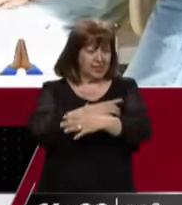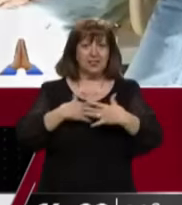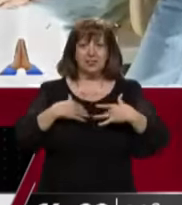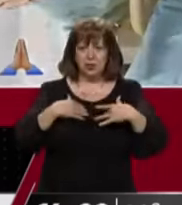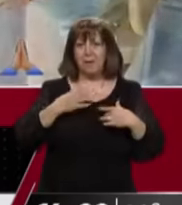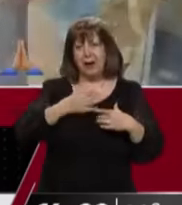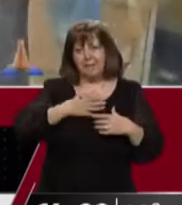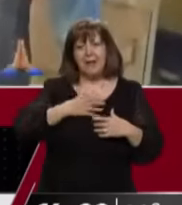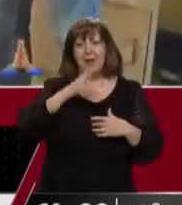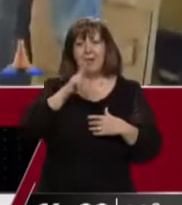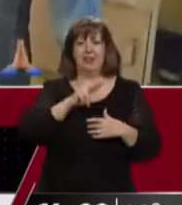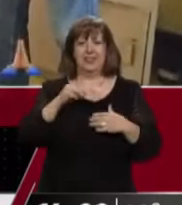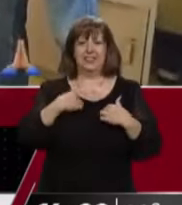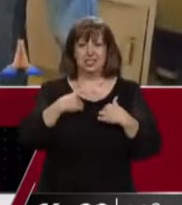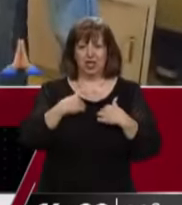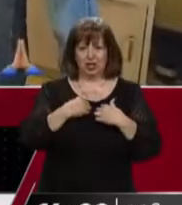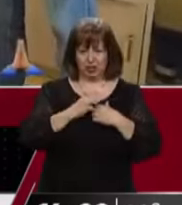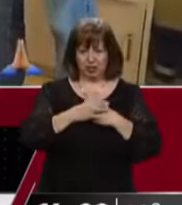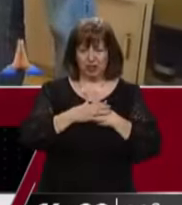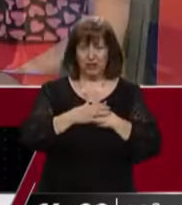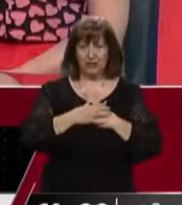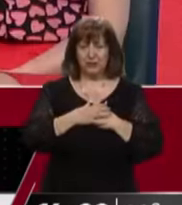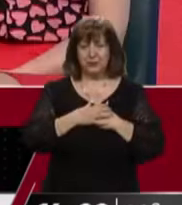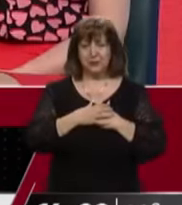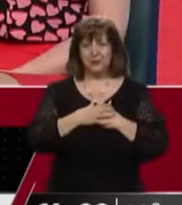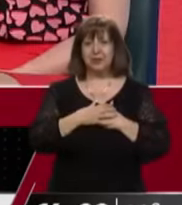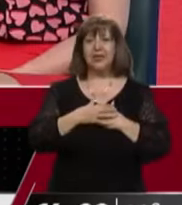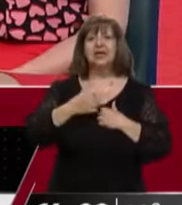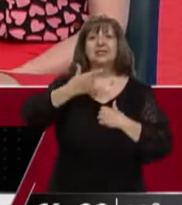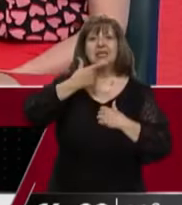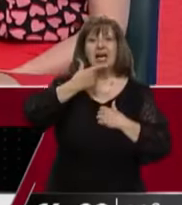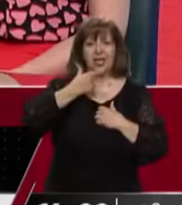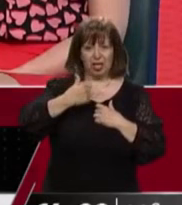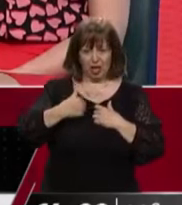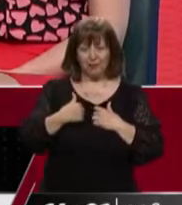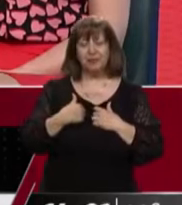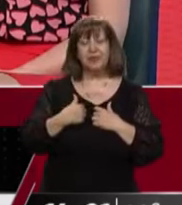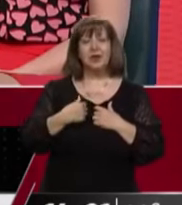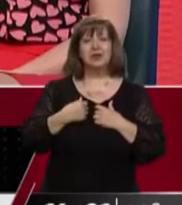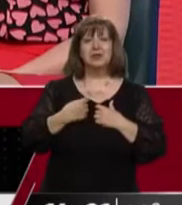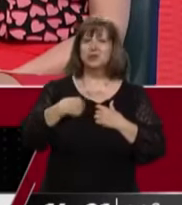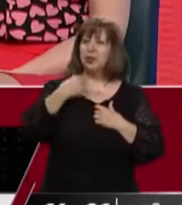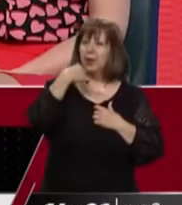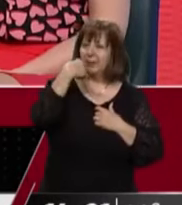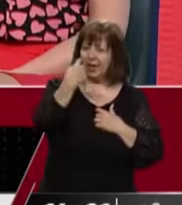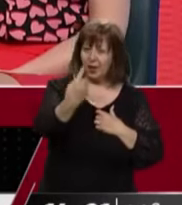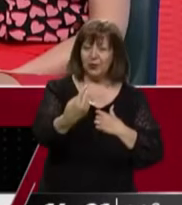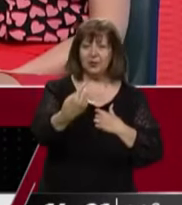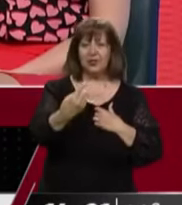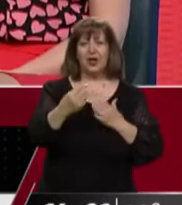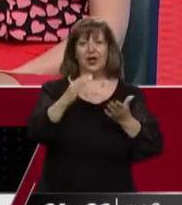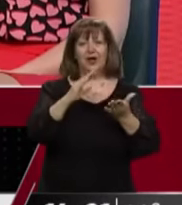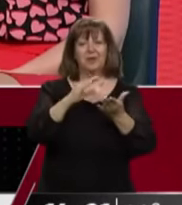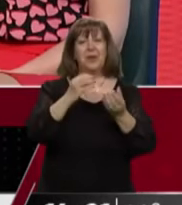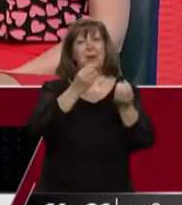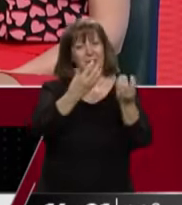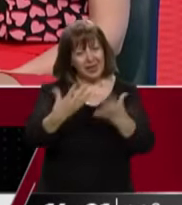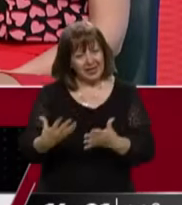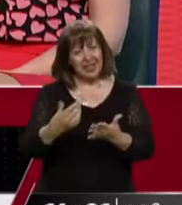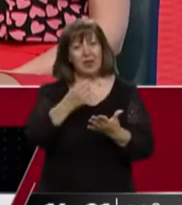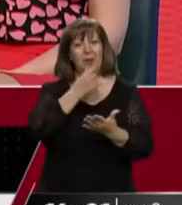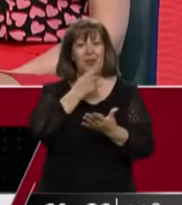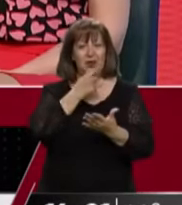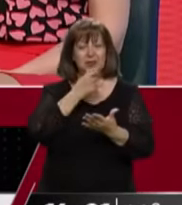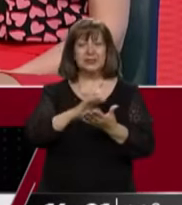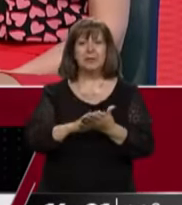bendición. Manu, Sergio Suárez, te saludo aquí con Sofía. Sumarme a una de las preguntas, bienvenido nuevamente a la provincia, a la